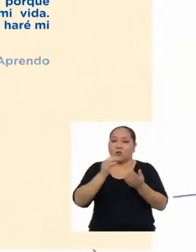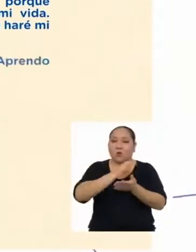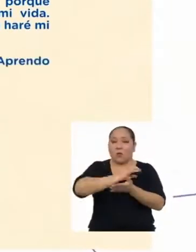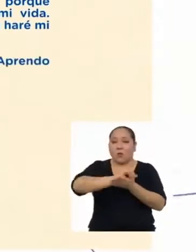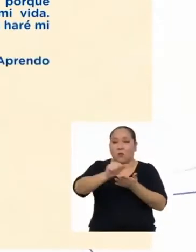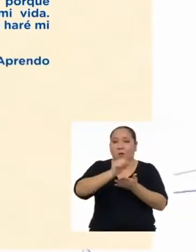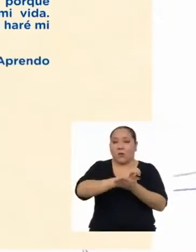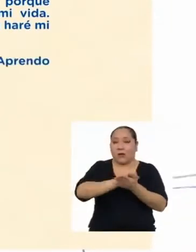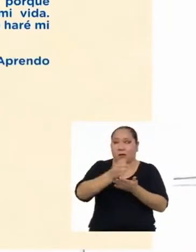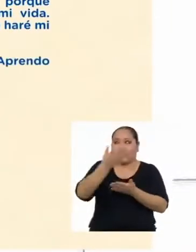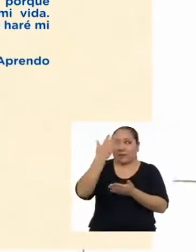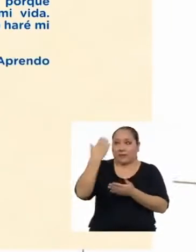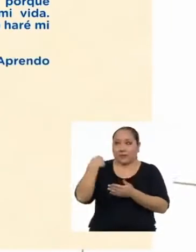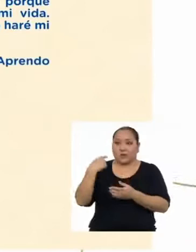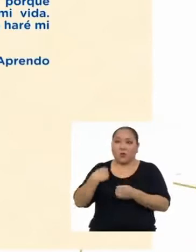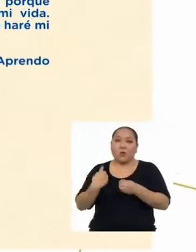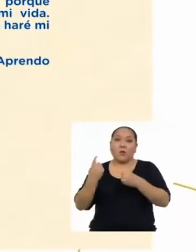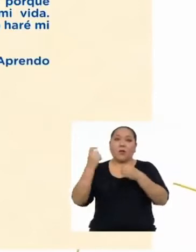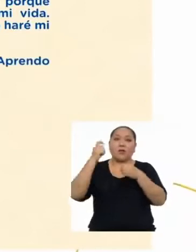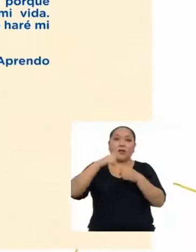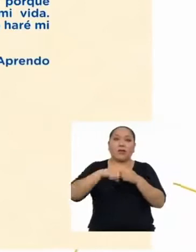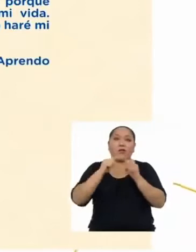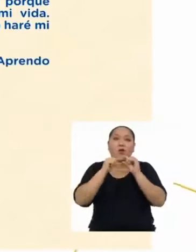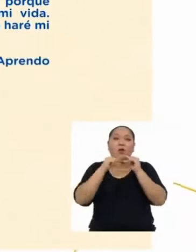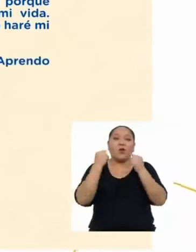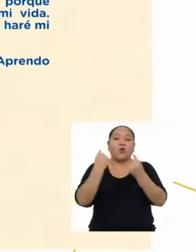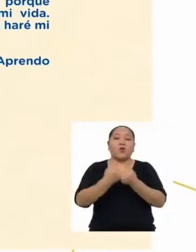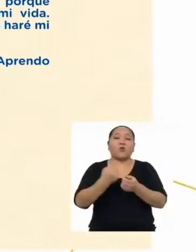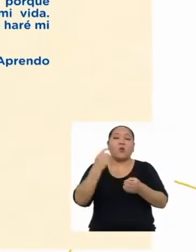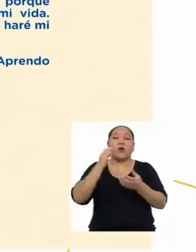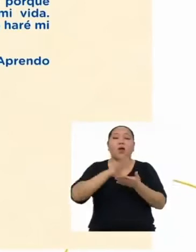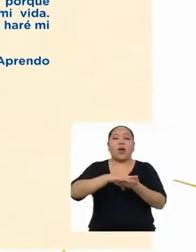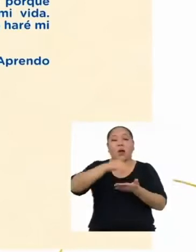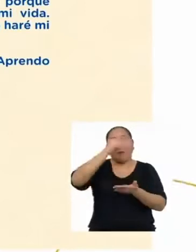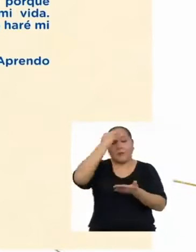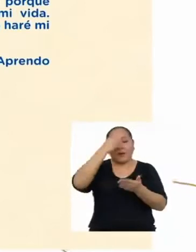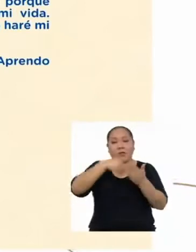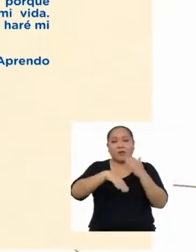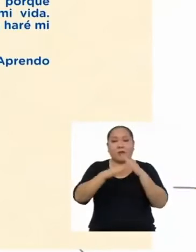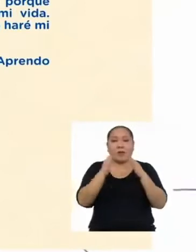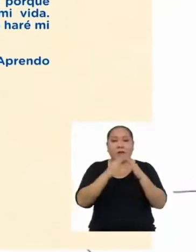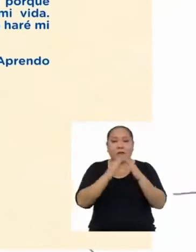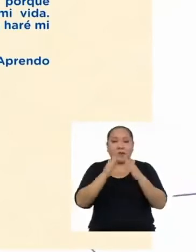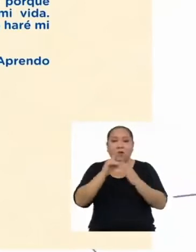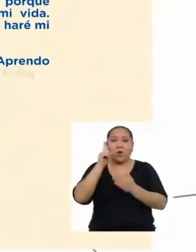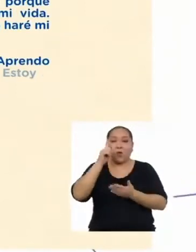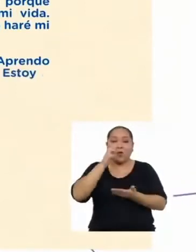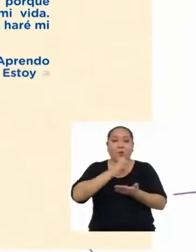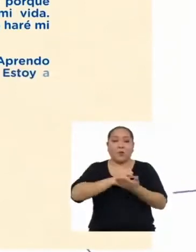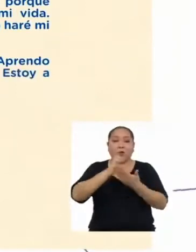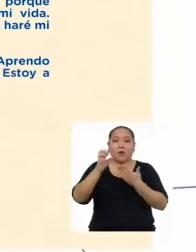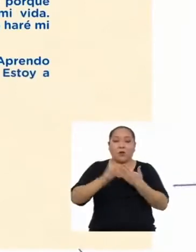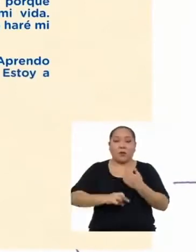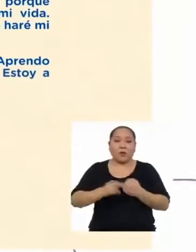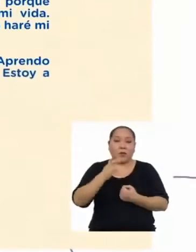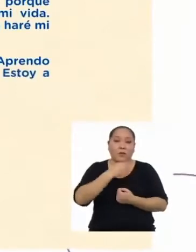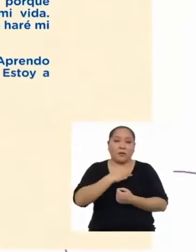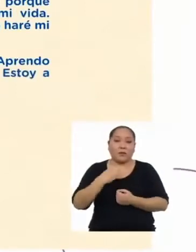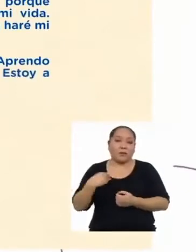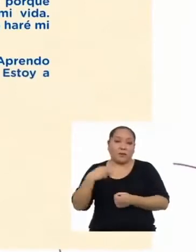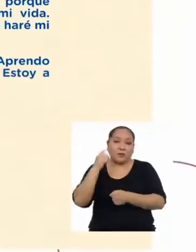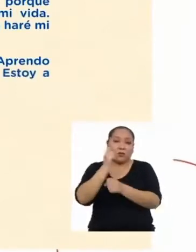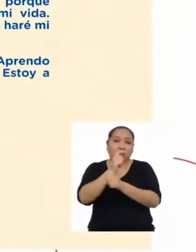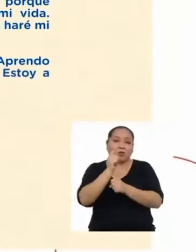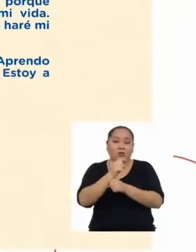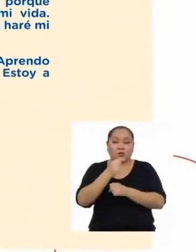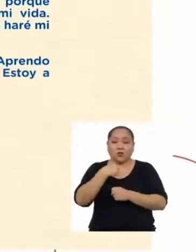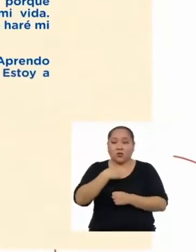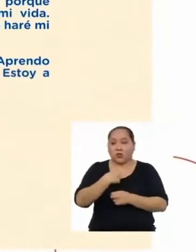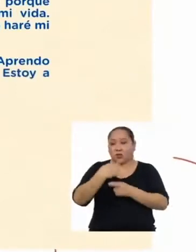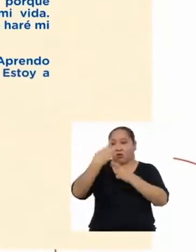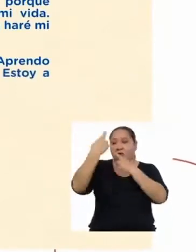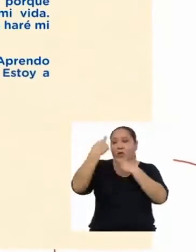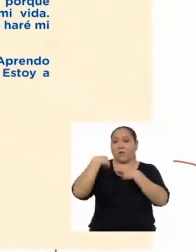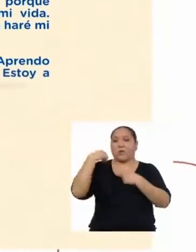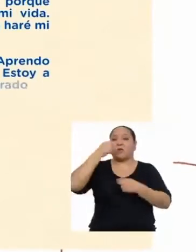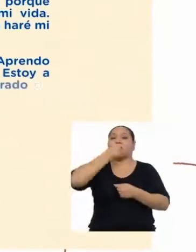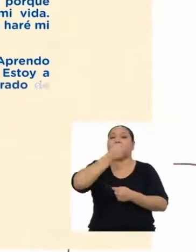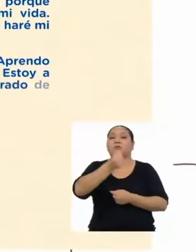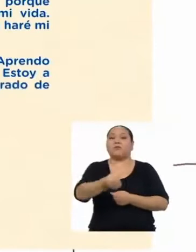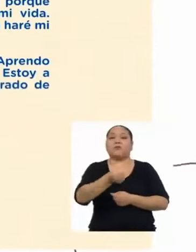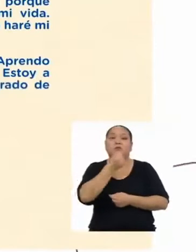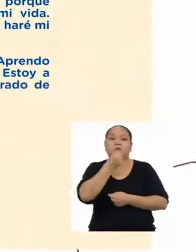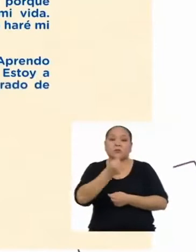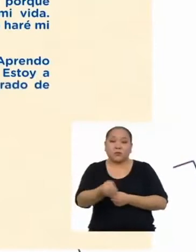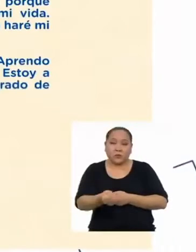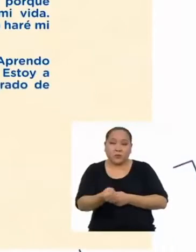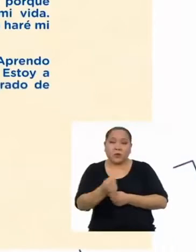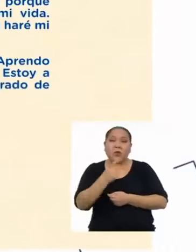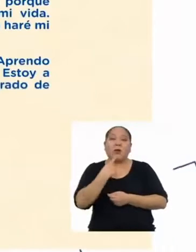formo parte de Aprendo en Casa, una iniciativa del Ministerio de Educación. Estoy a cargo de la conducción de los programas para